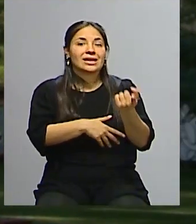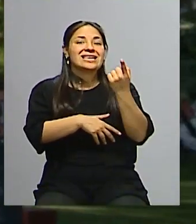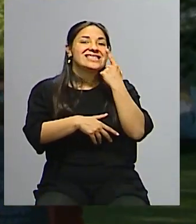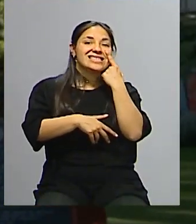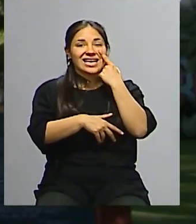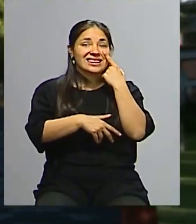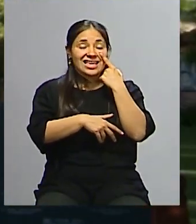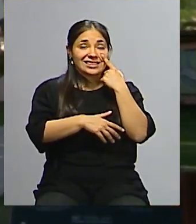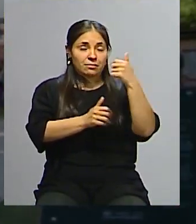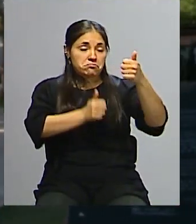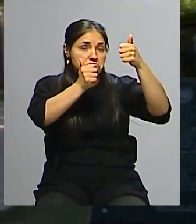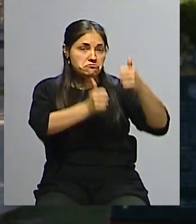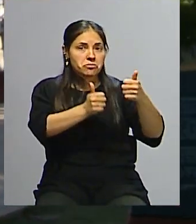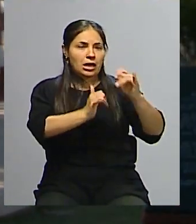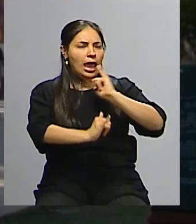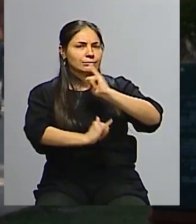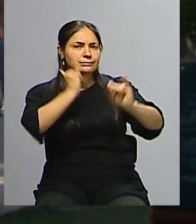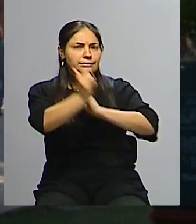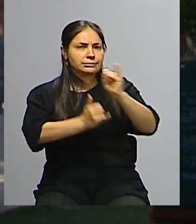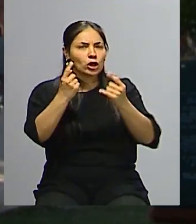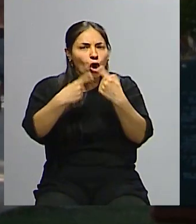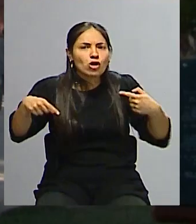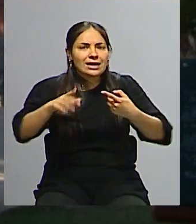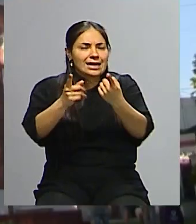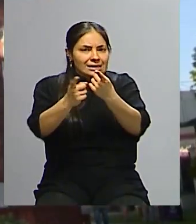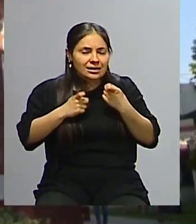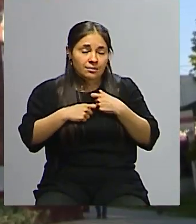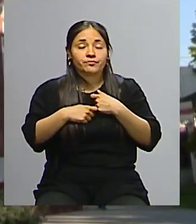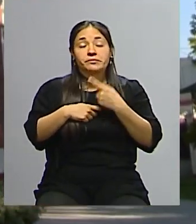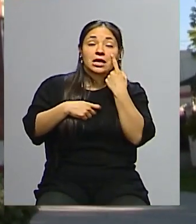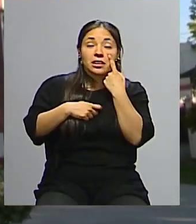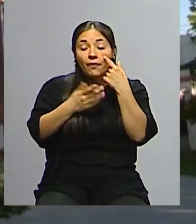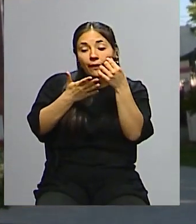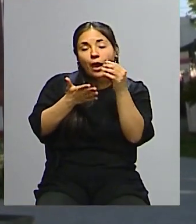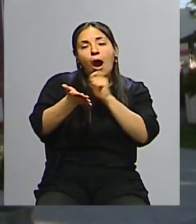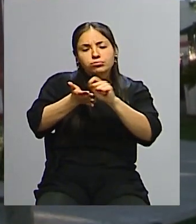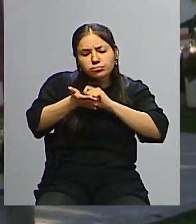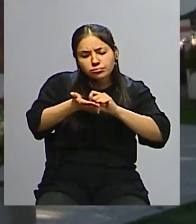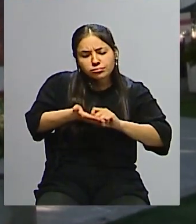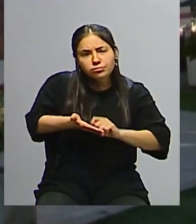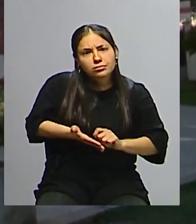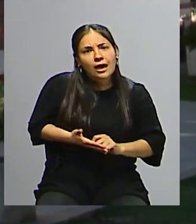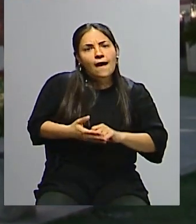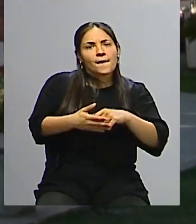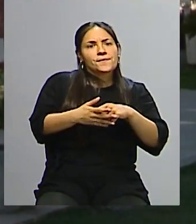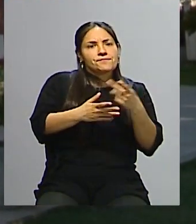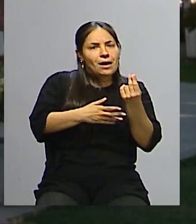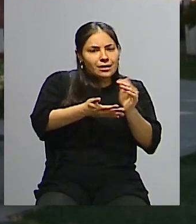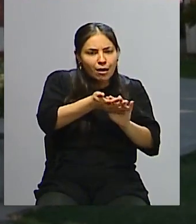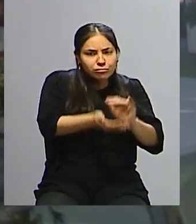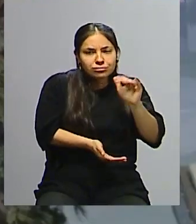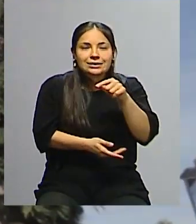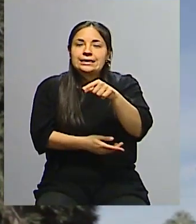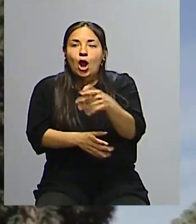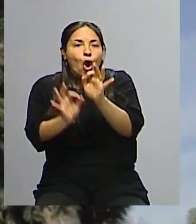intendente qué es lo que necesito. El intendente hace una evaluación financiera de eso y le dice, mire, no me alcanza para satisfacer todo lo que ustedes